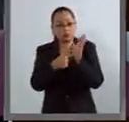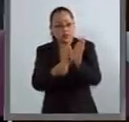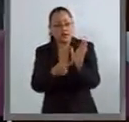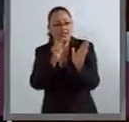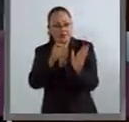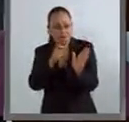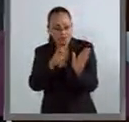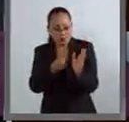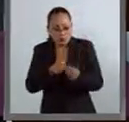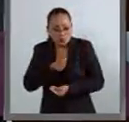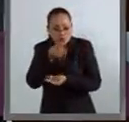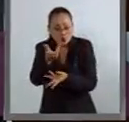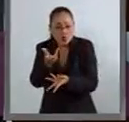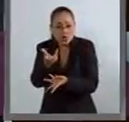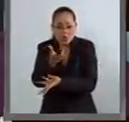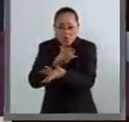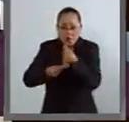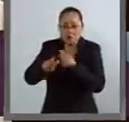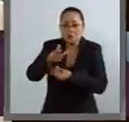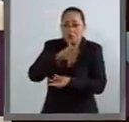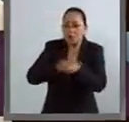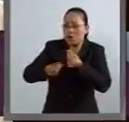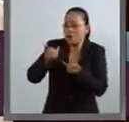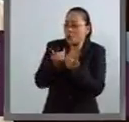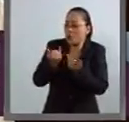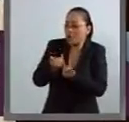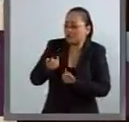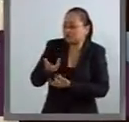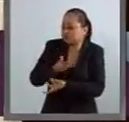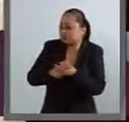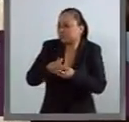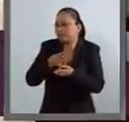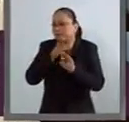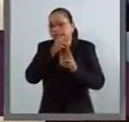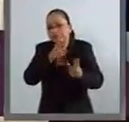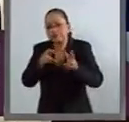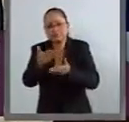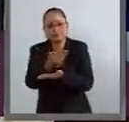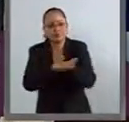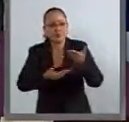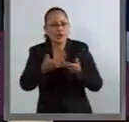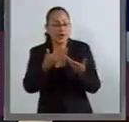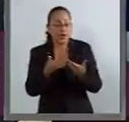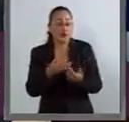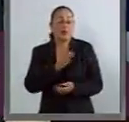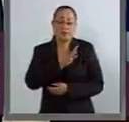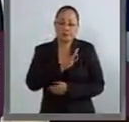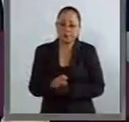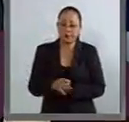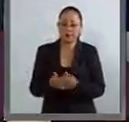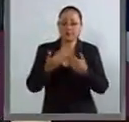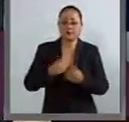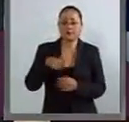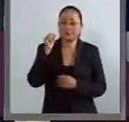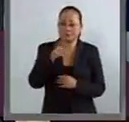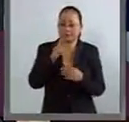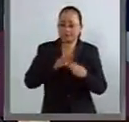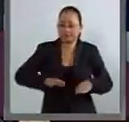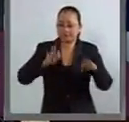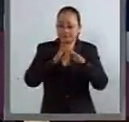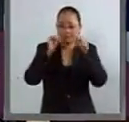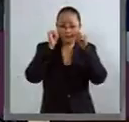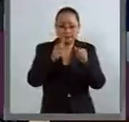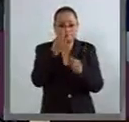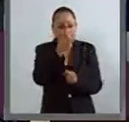en un emisor, sino también en una persona que puede brindar retroalimentación a quien sigue. Y debemos prestarle suma